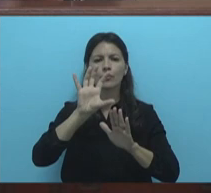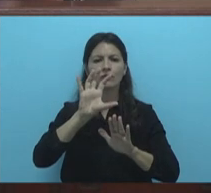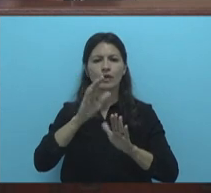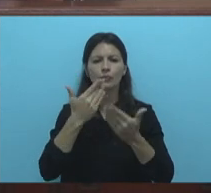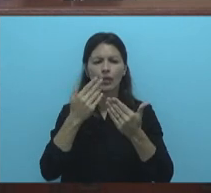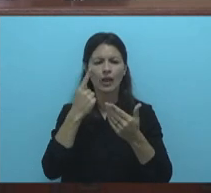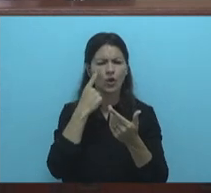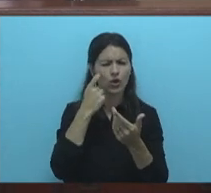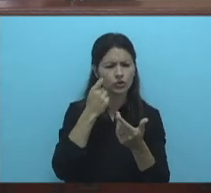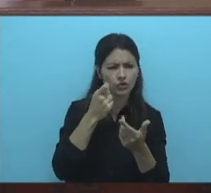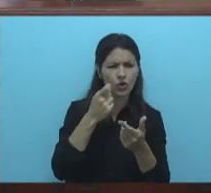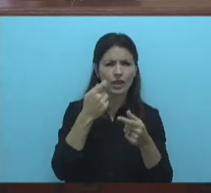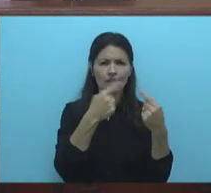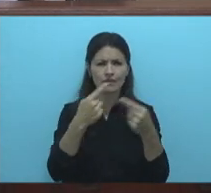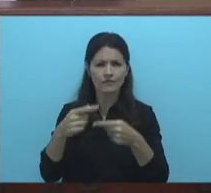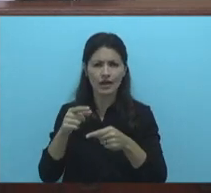producto sin TAC.